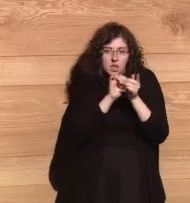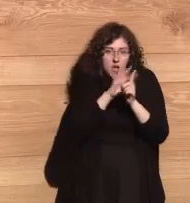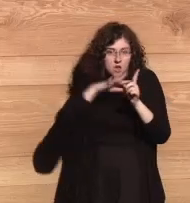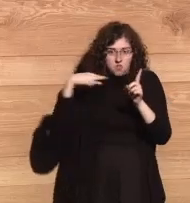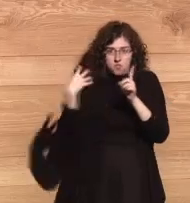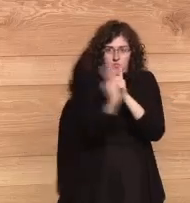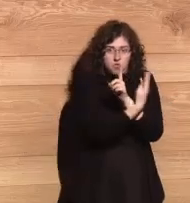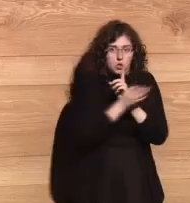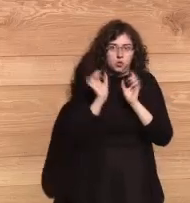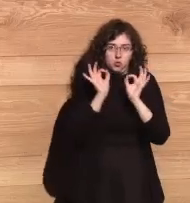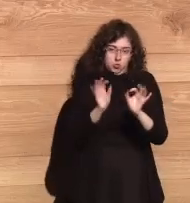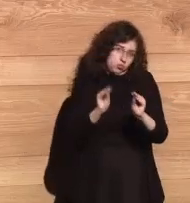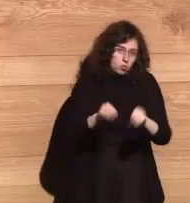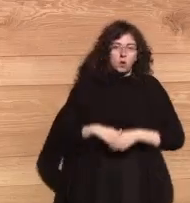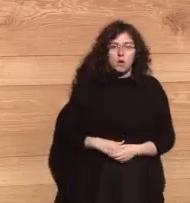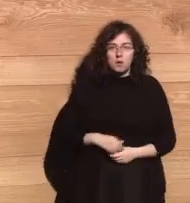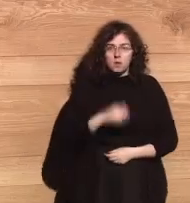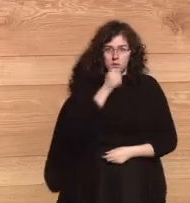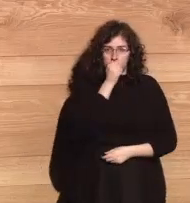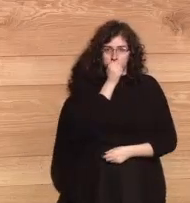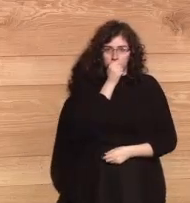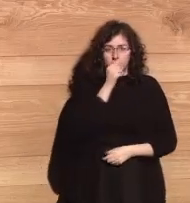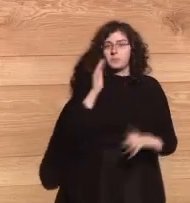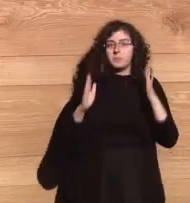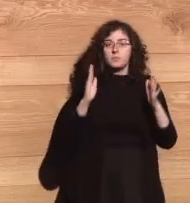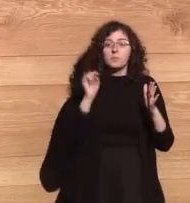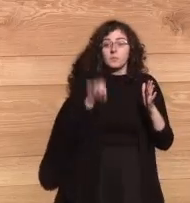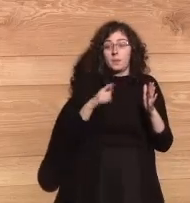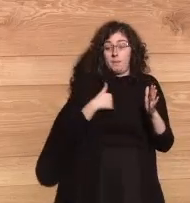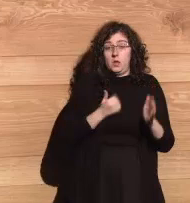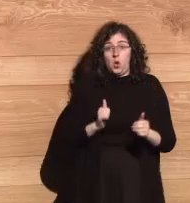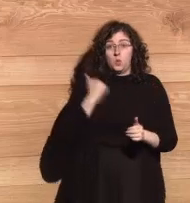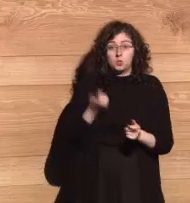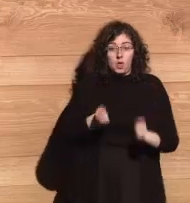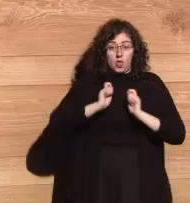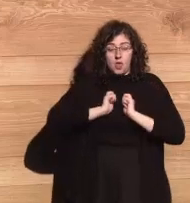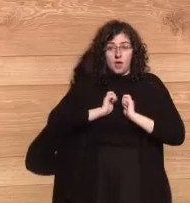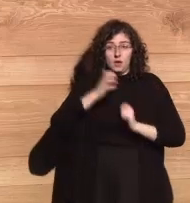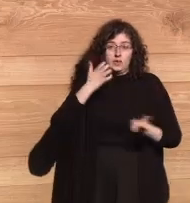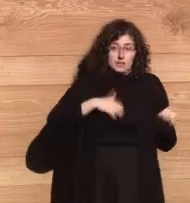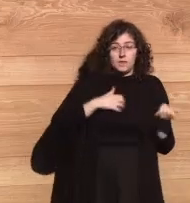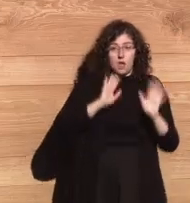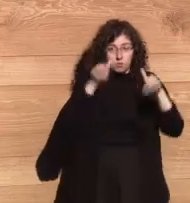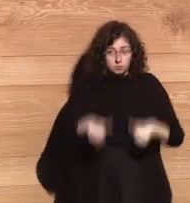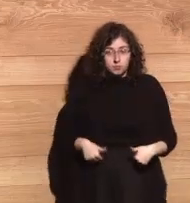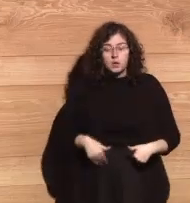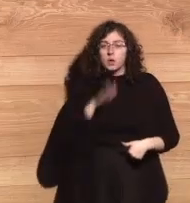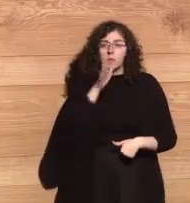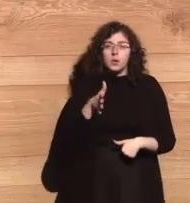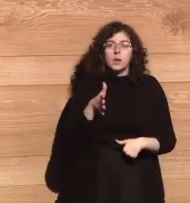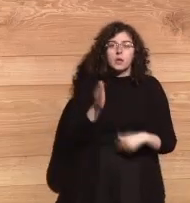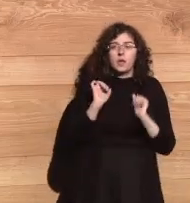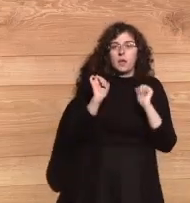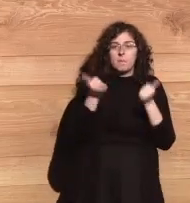¿no? Entonces, en un momento determinado me dan la oportunidad de volver a Sevilla porque se